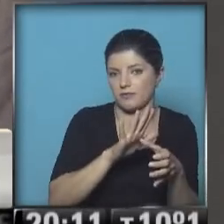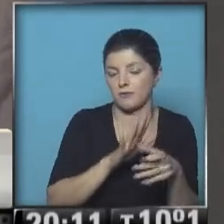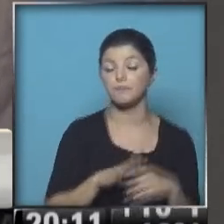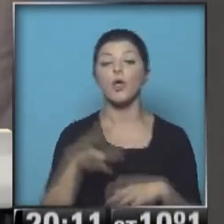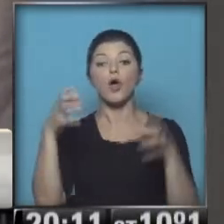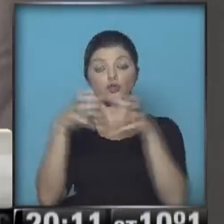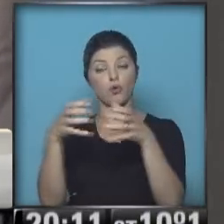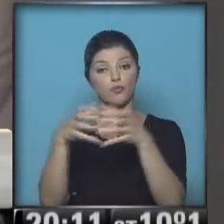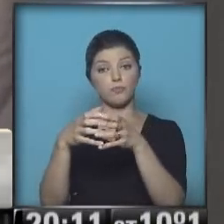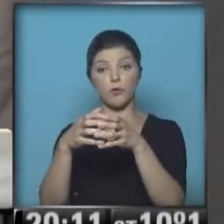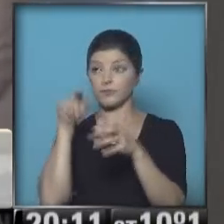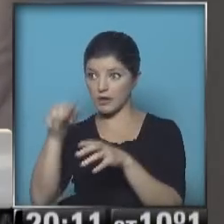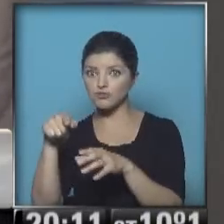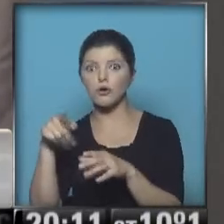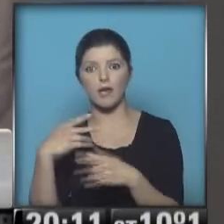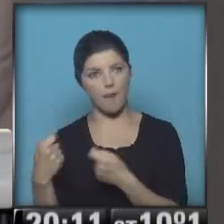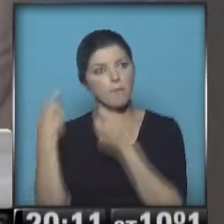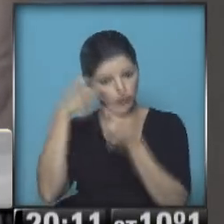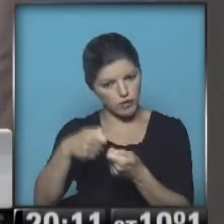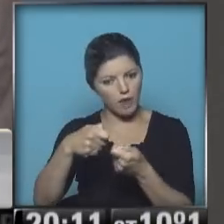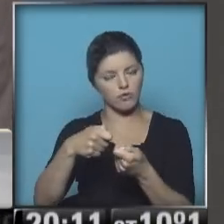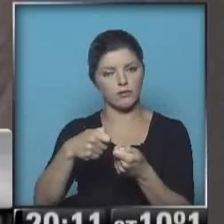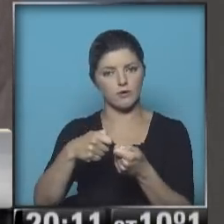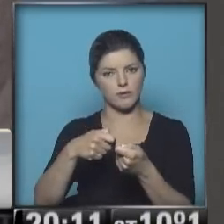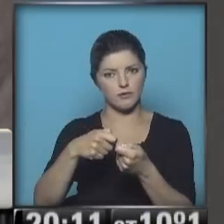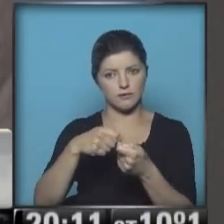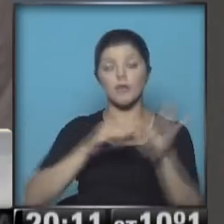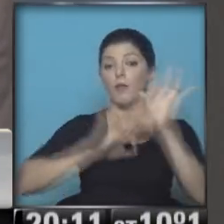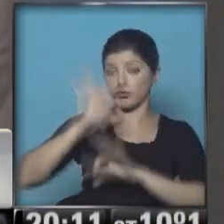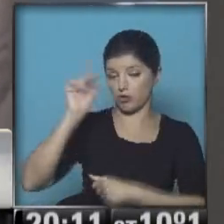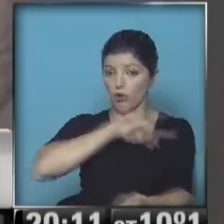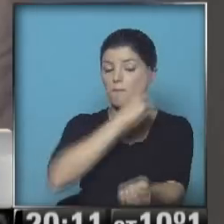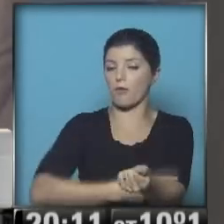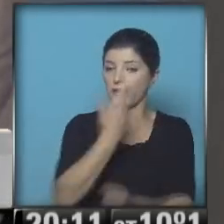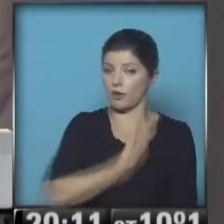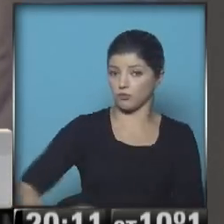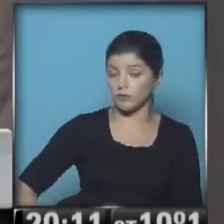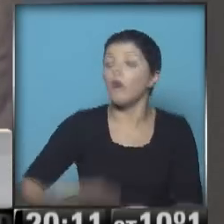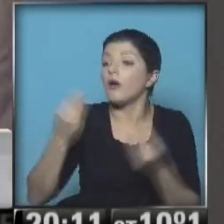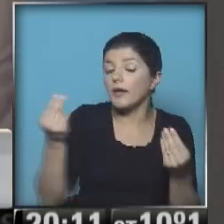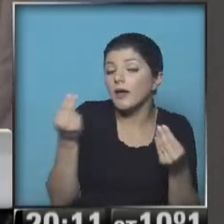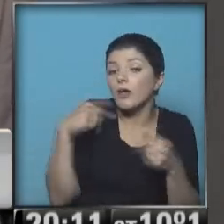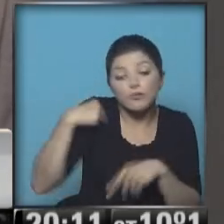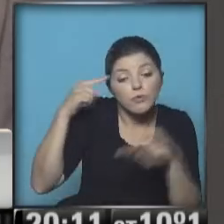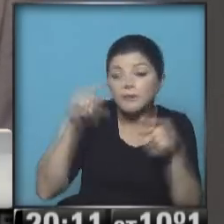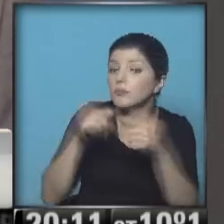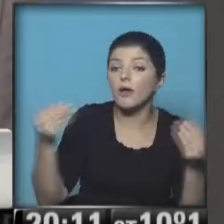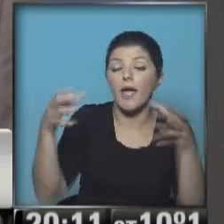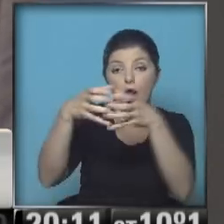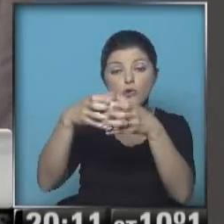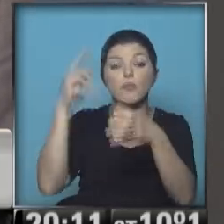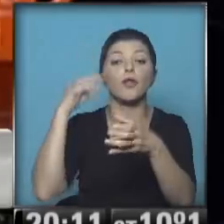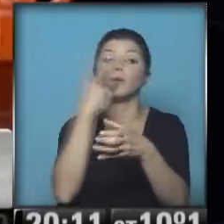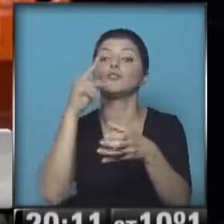que claramente han respaldado la iniciativa por parte del Poder Ejecutivo, que no es más que proteger al 92,4% de bonistas